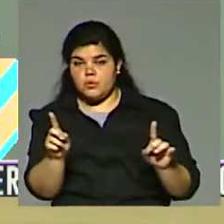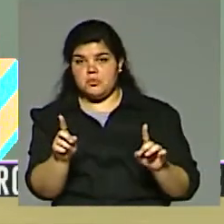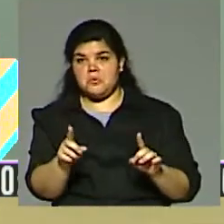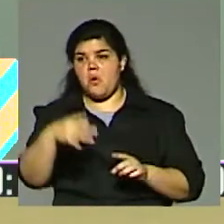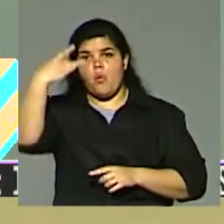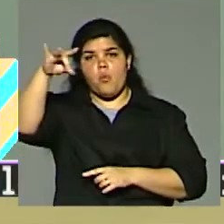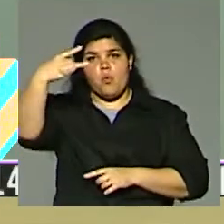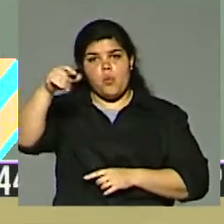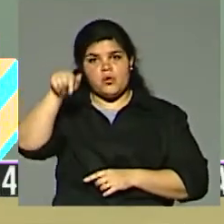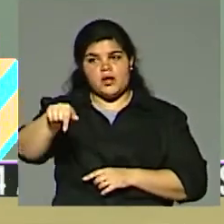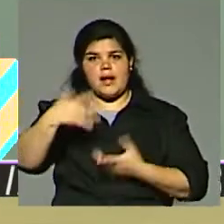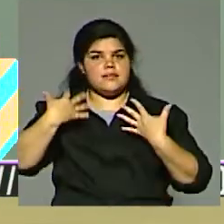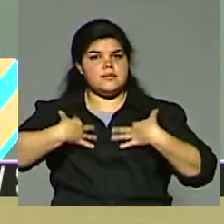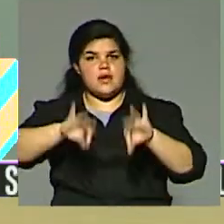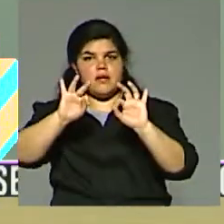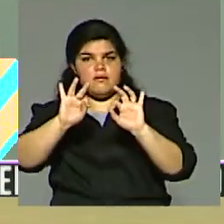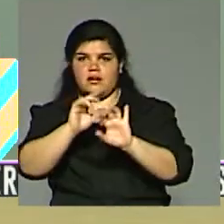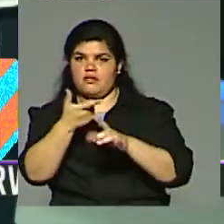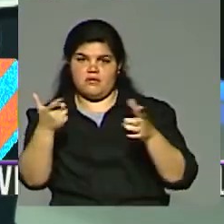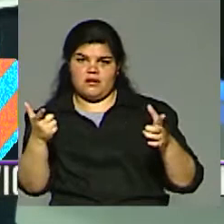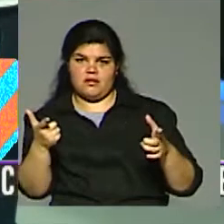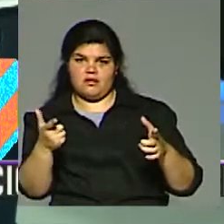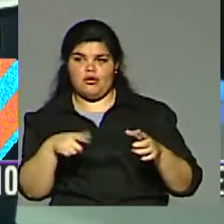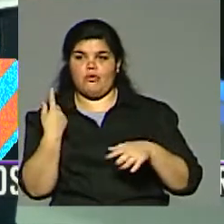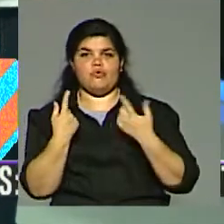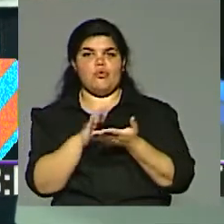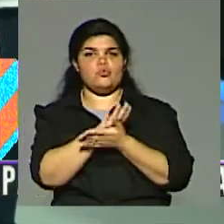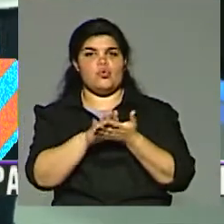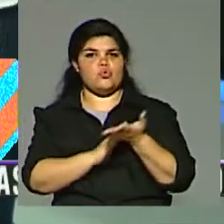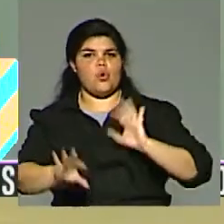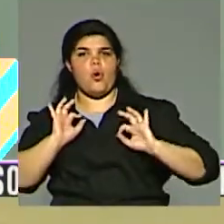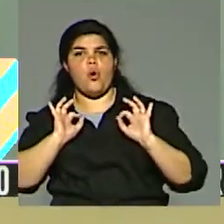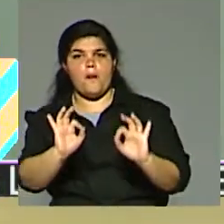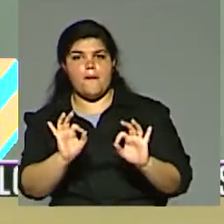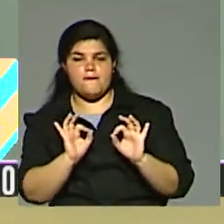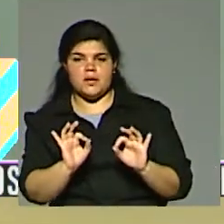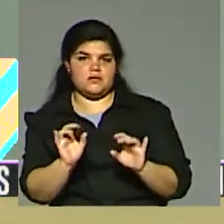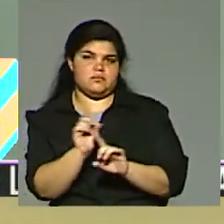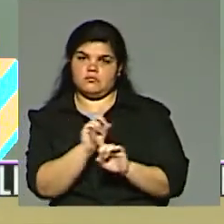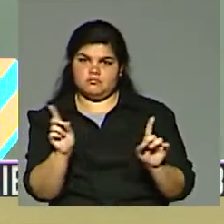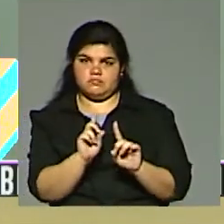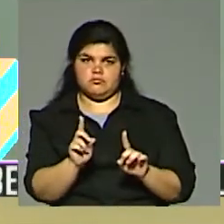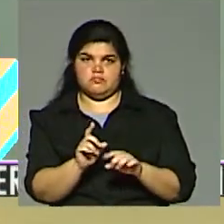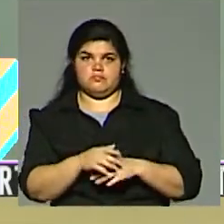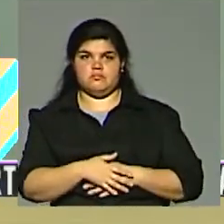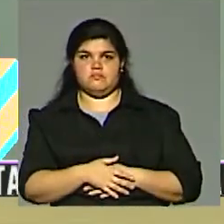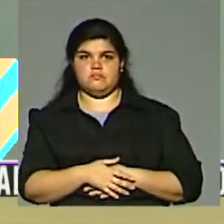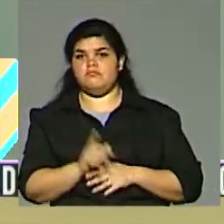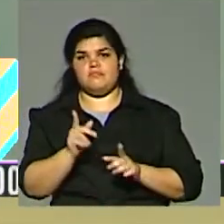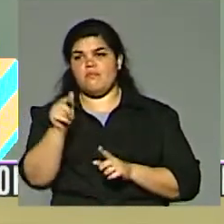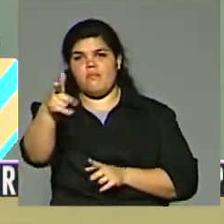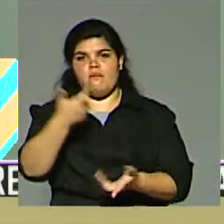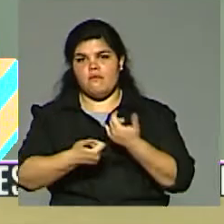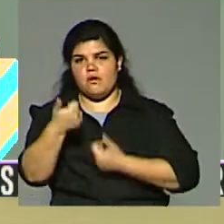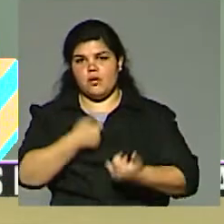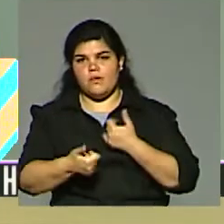nos vamos a salvar y vamos a revertir esto que vos planteabas recién, que bueno, es que no nos está yendo muy bien